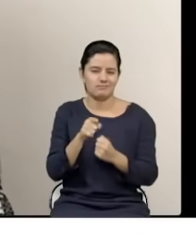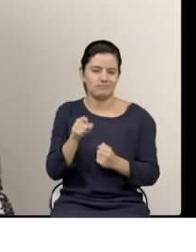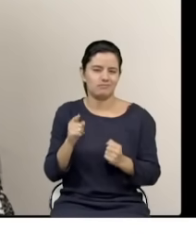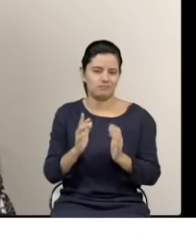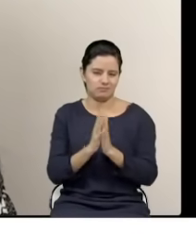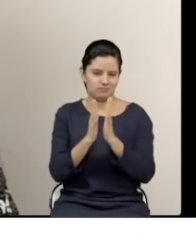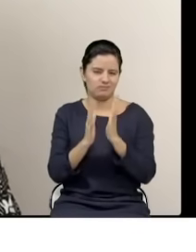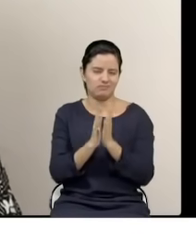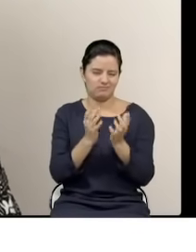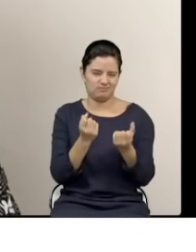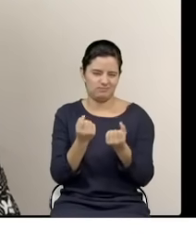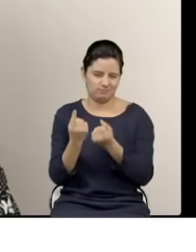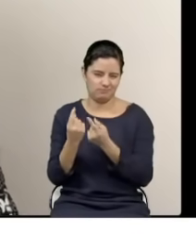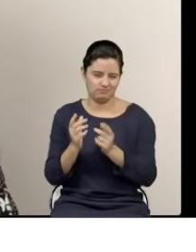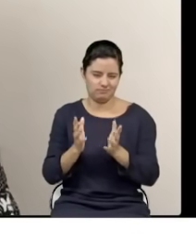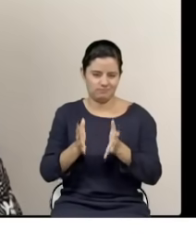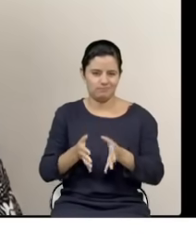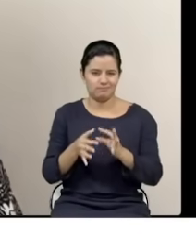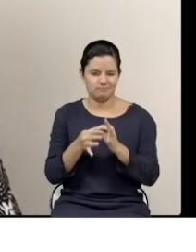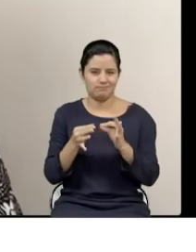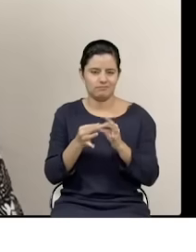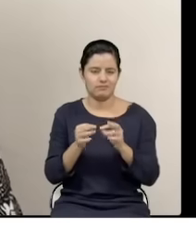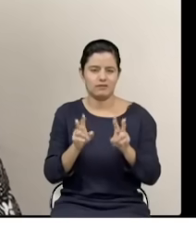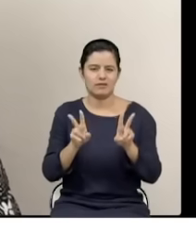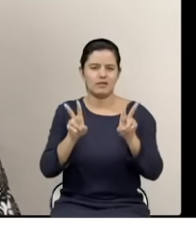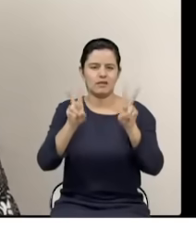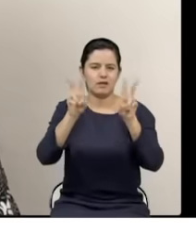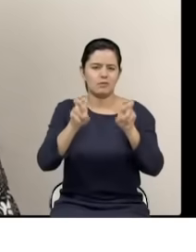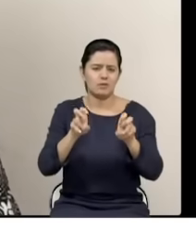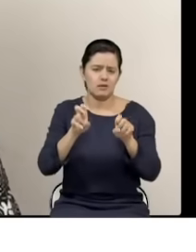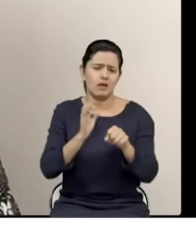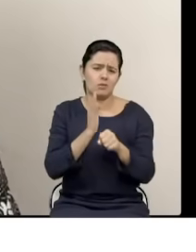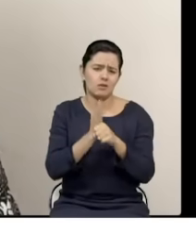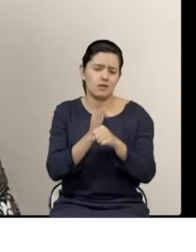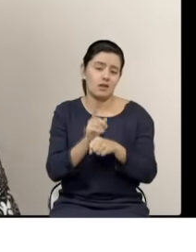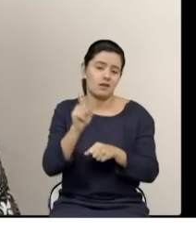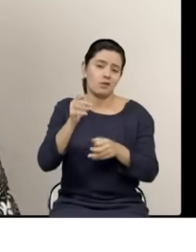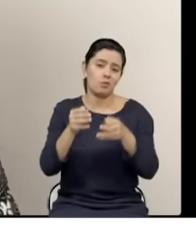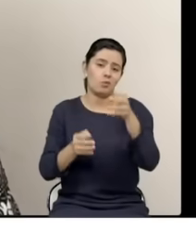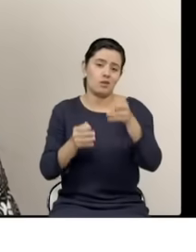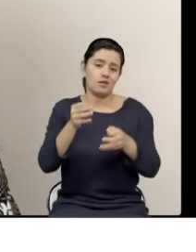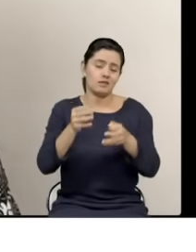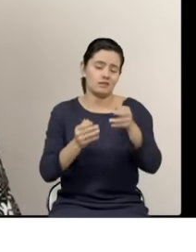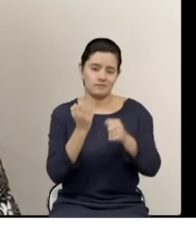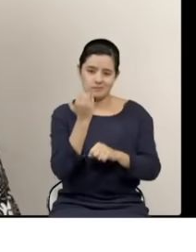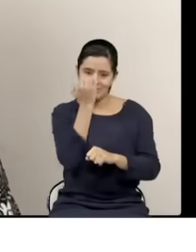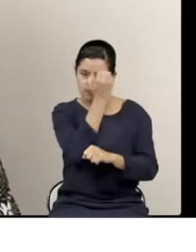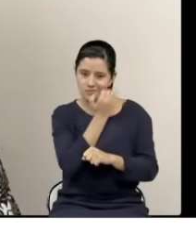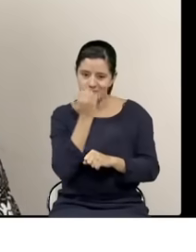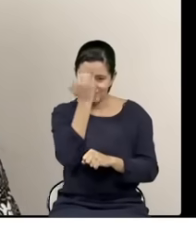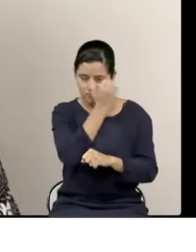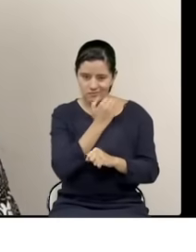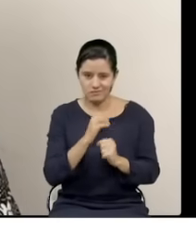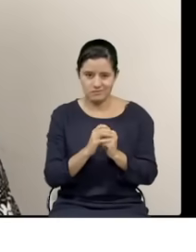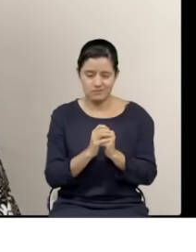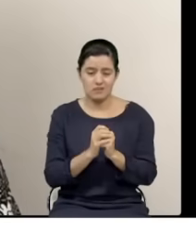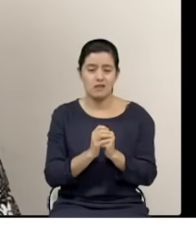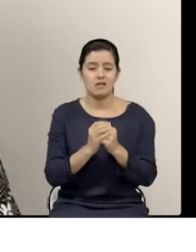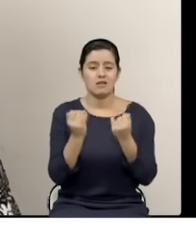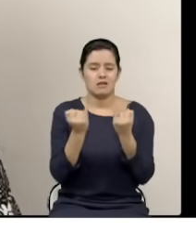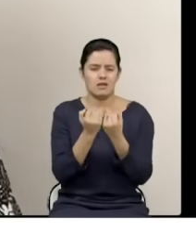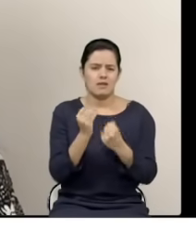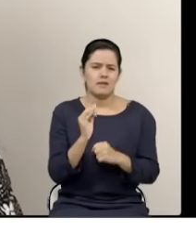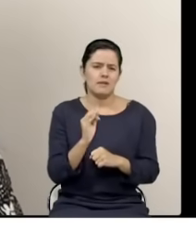de ellos eh el asunto está sub júdice y por tanto Pues en un término o con ganas de